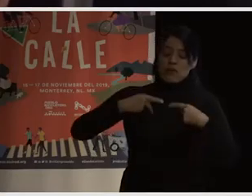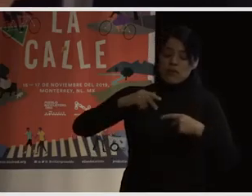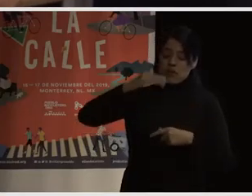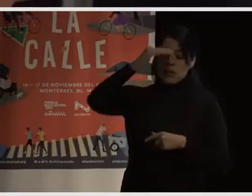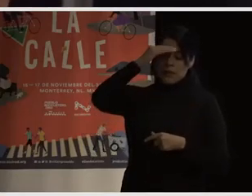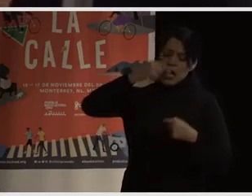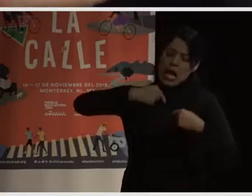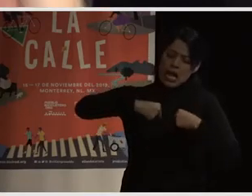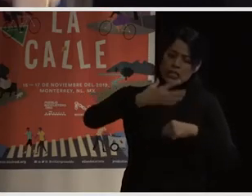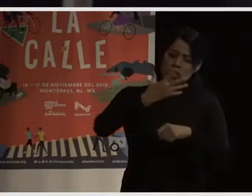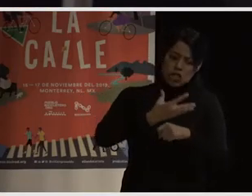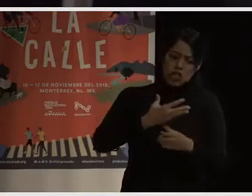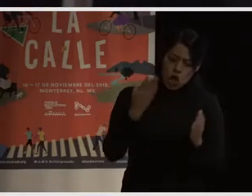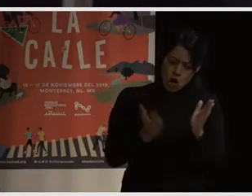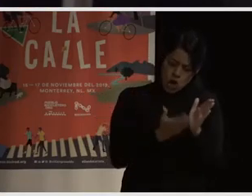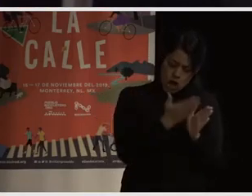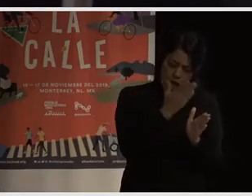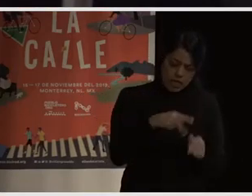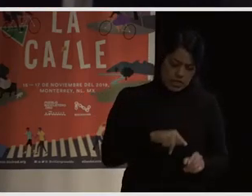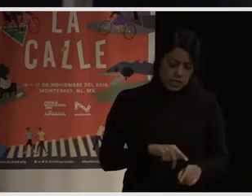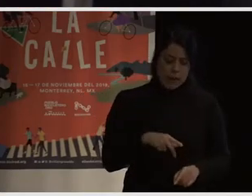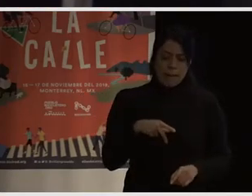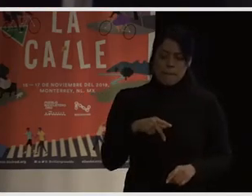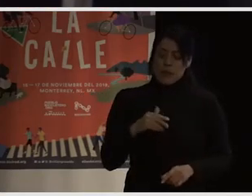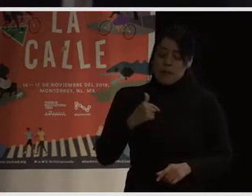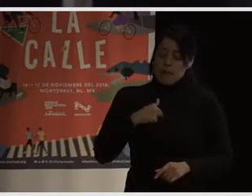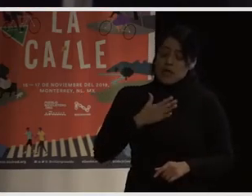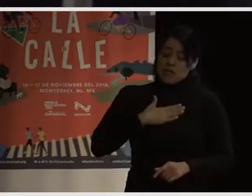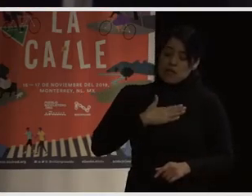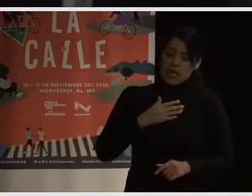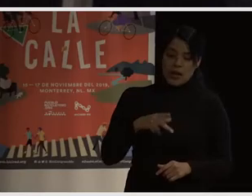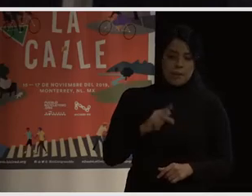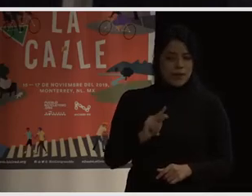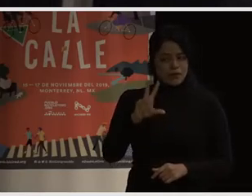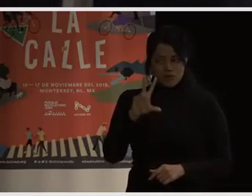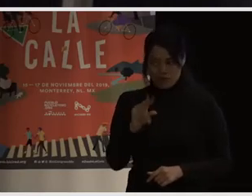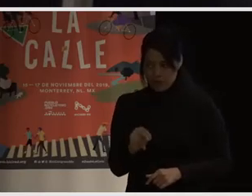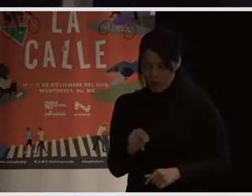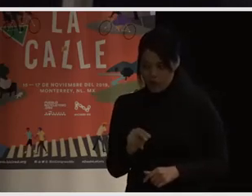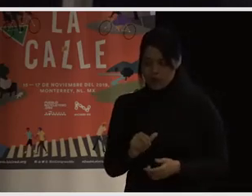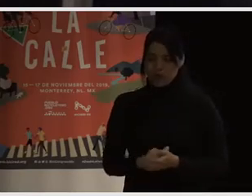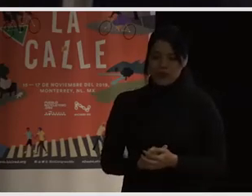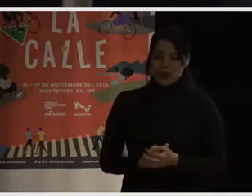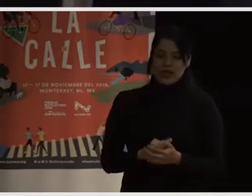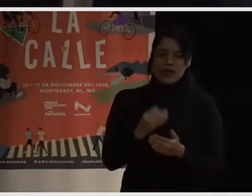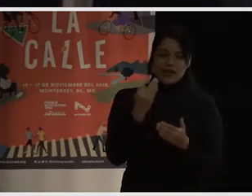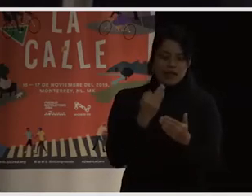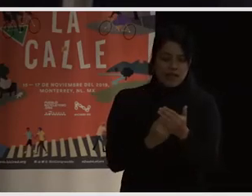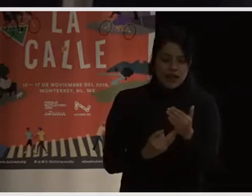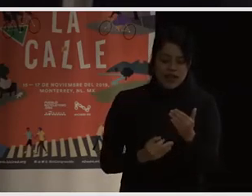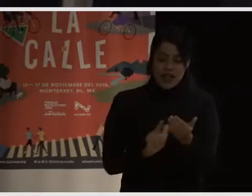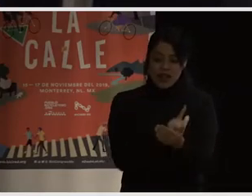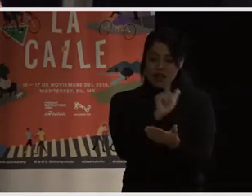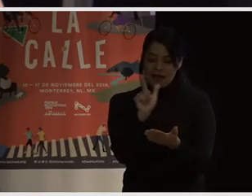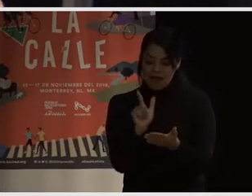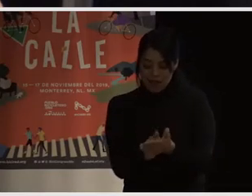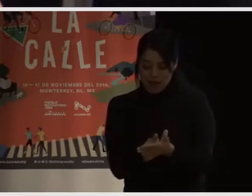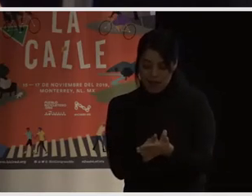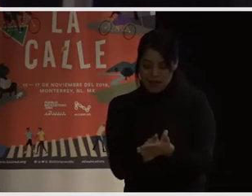espacio público por excelencia pero desgraciadamente no se ha contado con los instrumentos legales